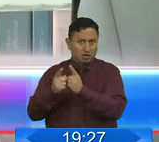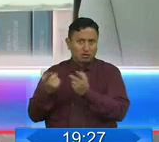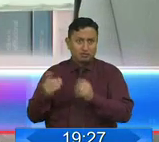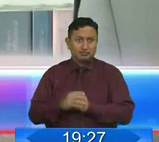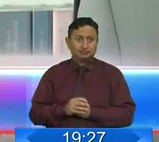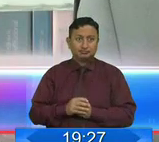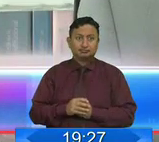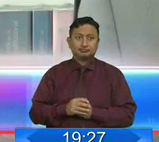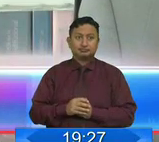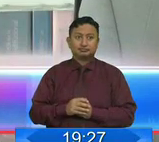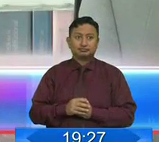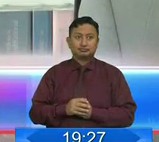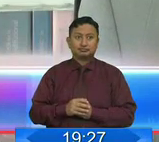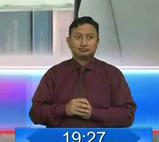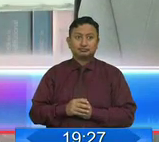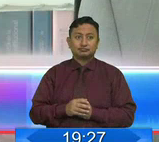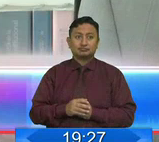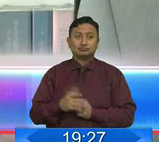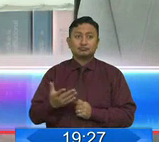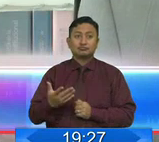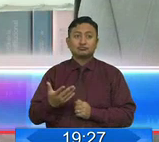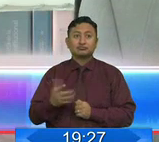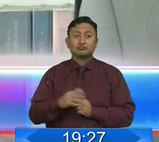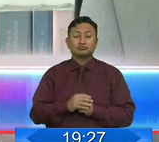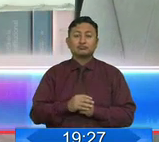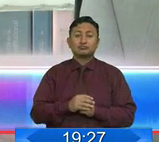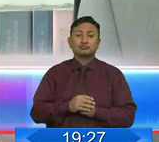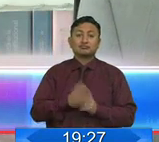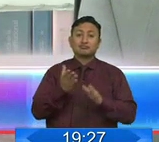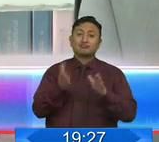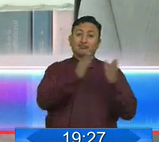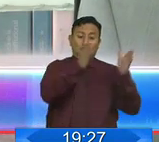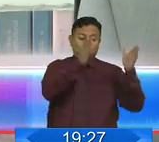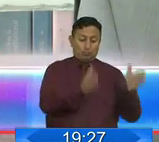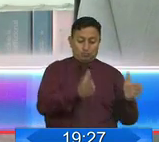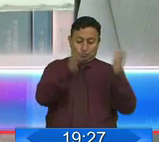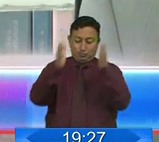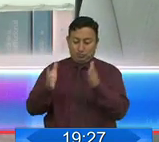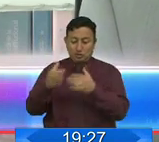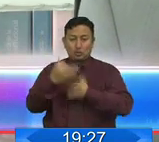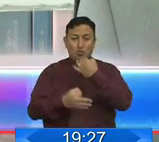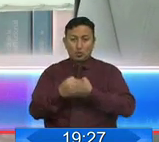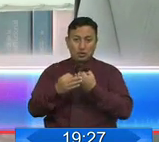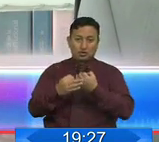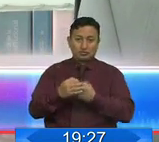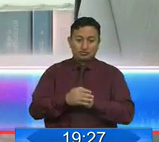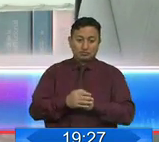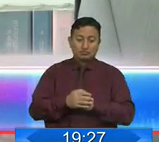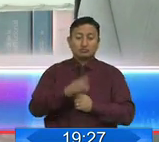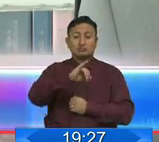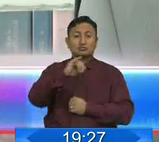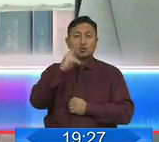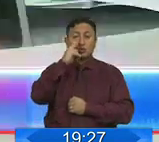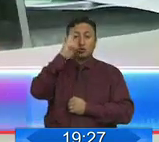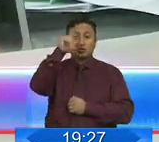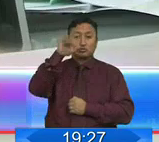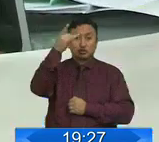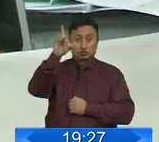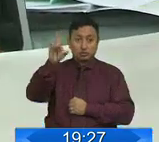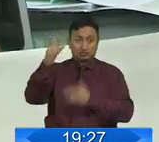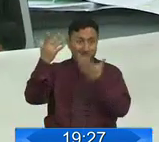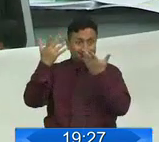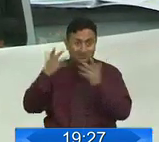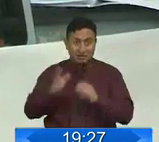es que, digamos, los 2 periodos o los periodos de estos jueces principales feneció en junio del 2018. Con todos